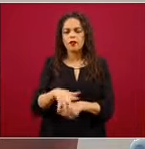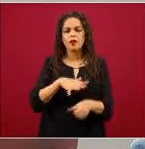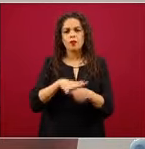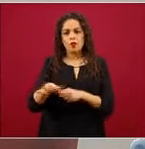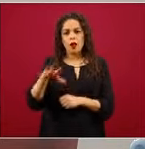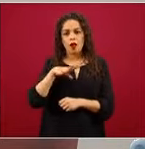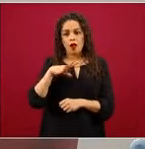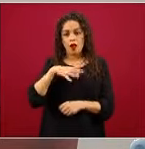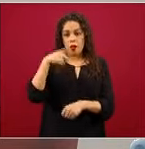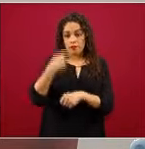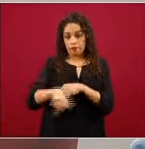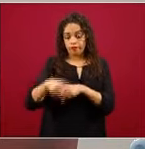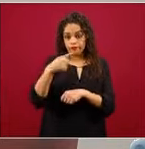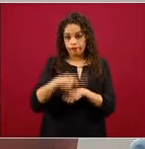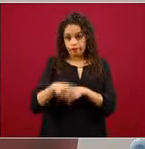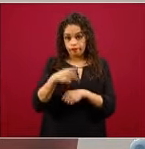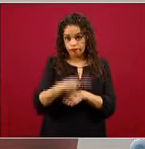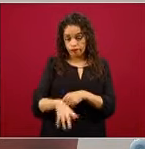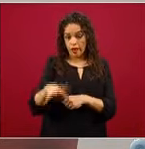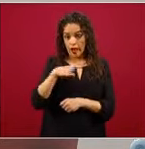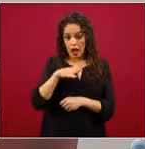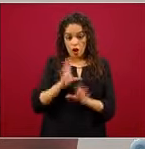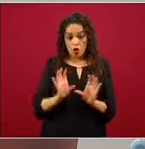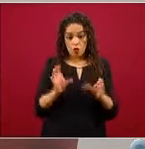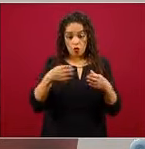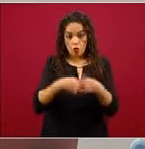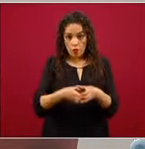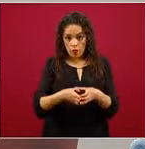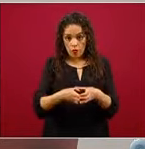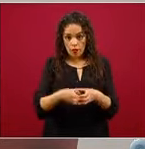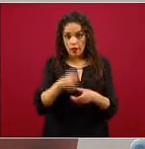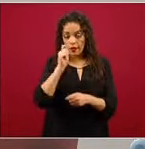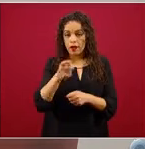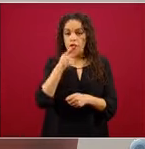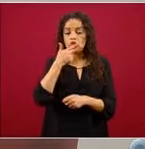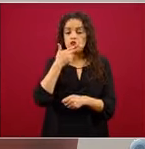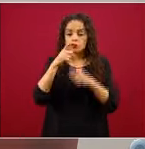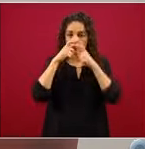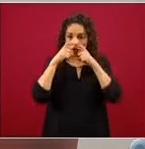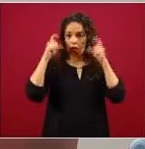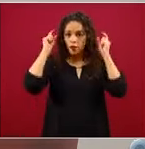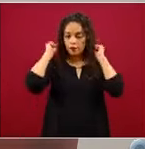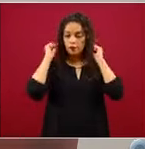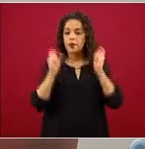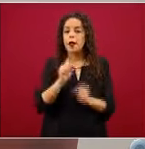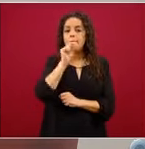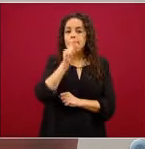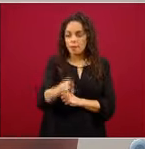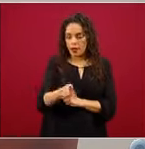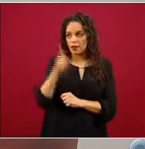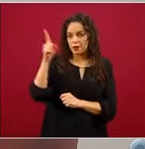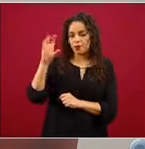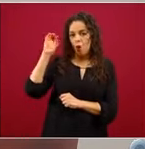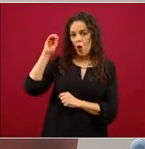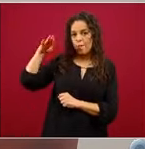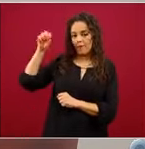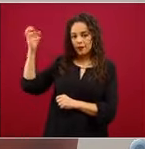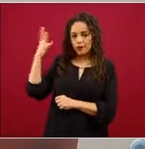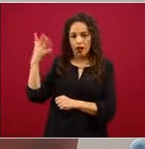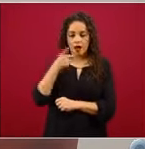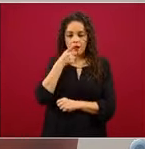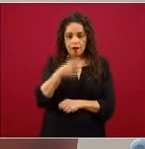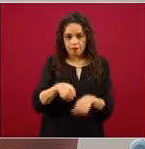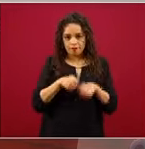de cubrebocas en la comunidad. Nuevamente están en este lineamiento de la Organización Mundial de la Salud y el primero es